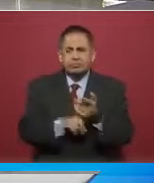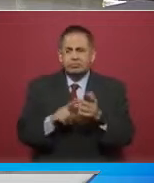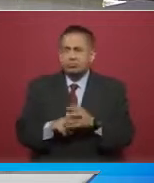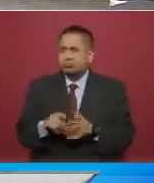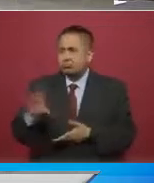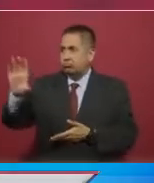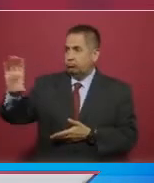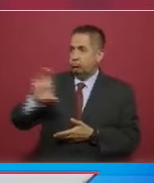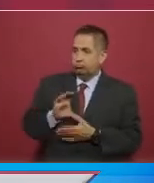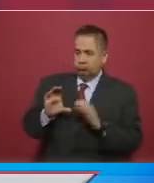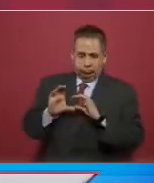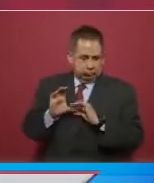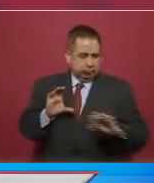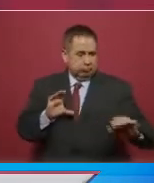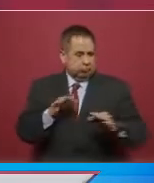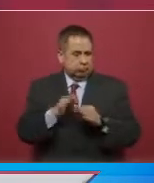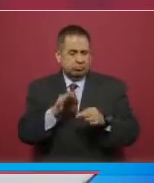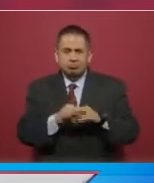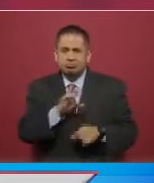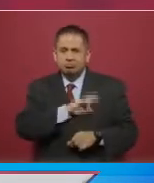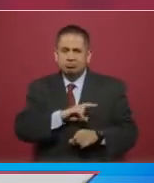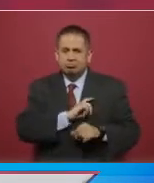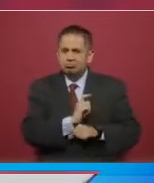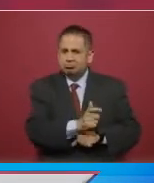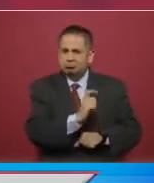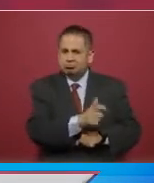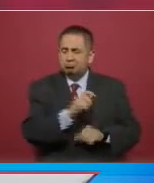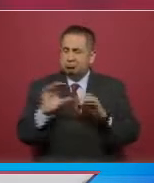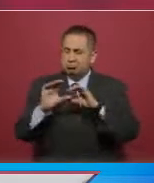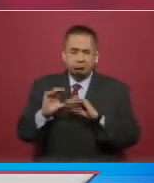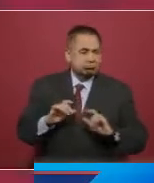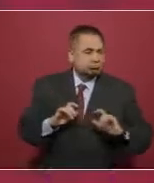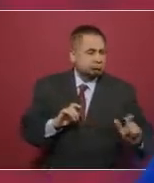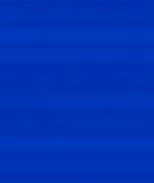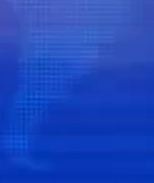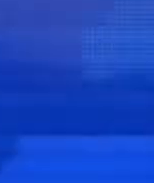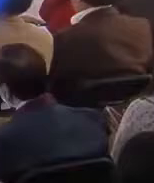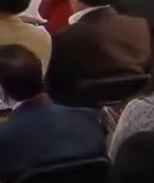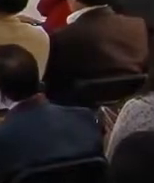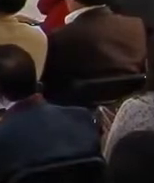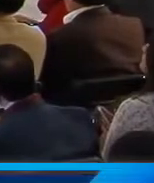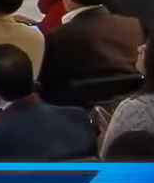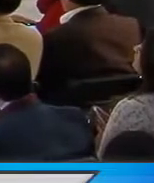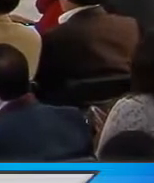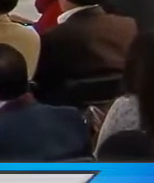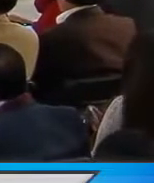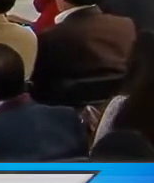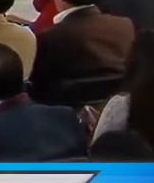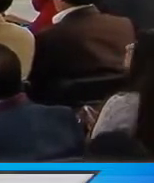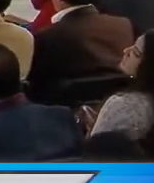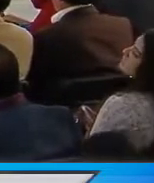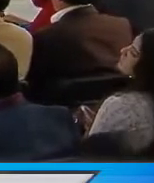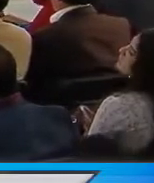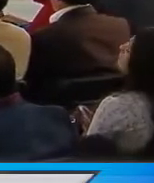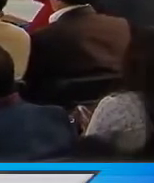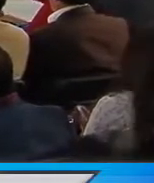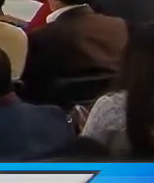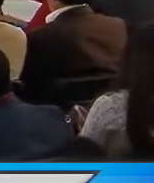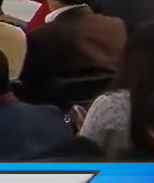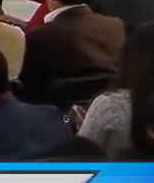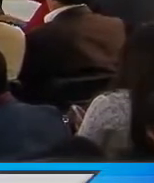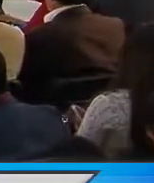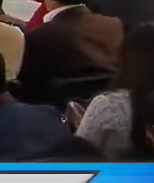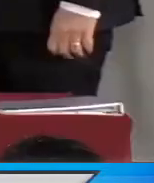a los funcionarios públicos. No se permitirá la corrupción bajo ningún pretexto. Firma del acuerdo con la Organización